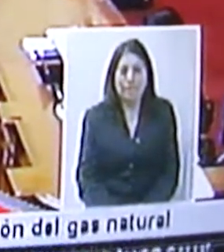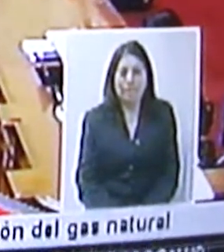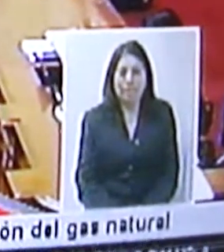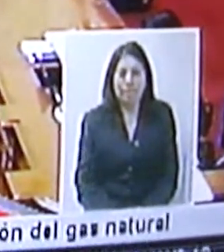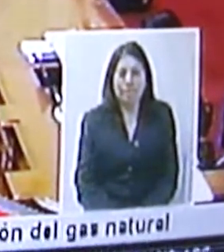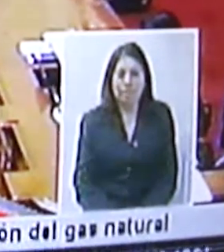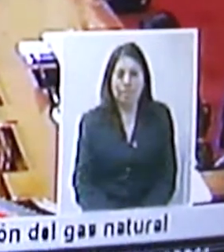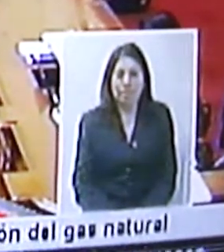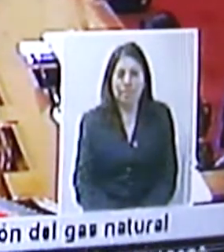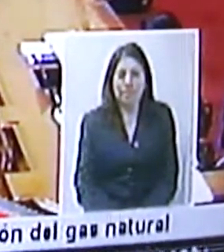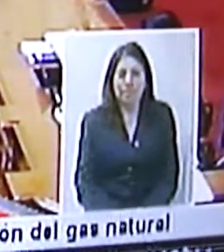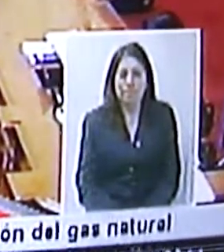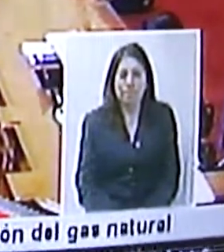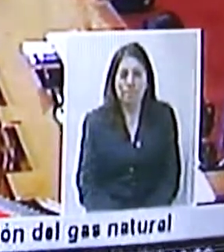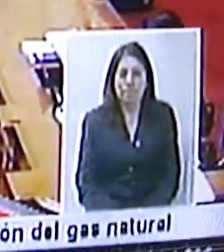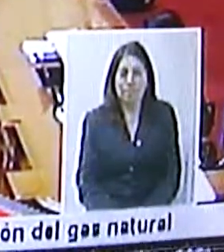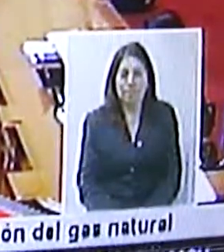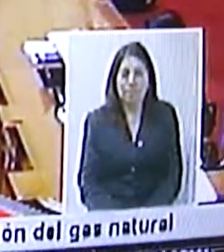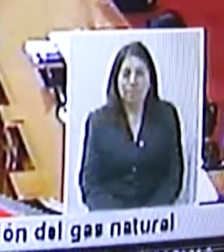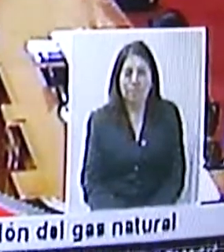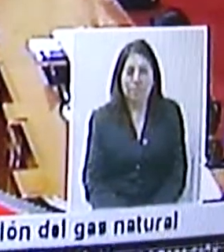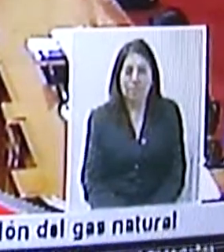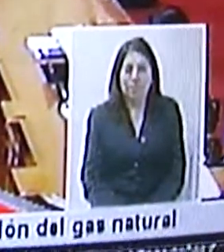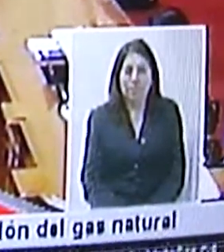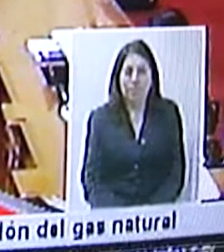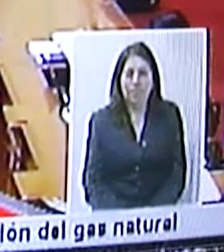Gracias, señor presidente.